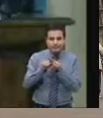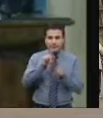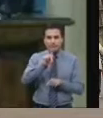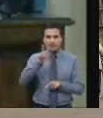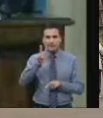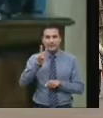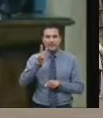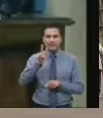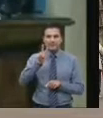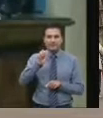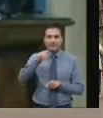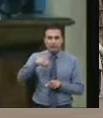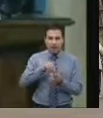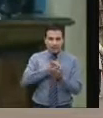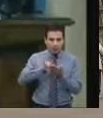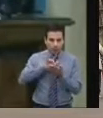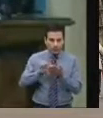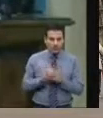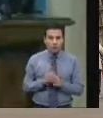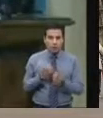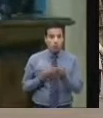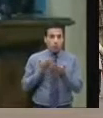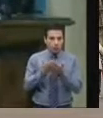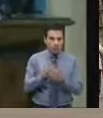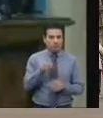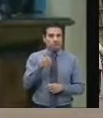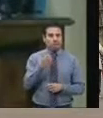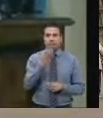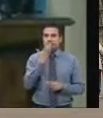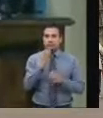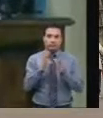Verde Ecologista de México y sus propuestas,